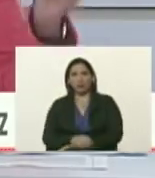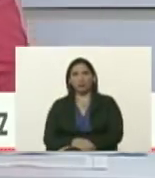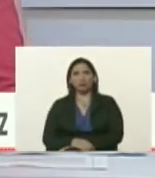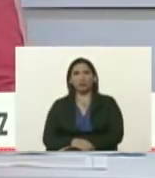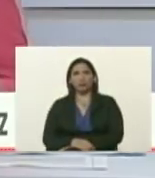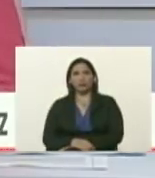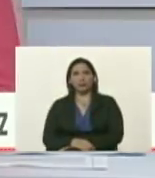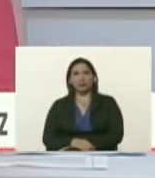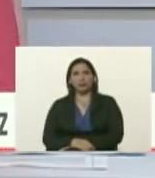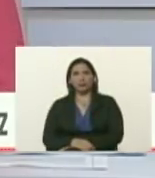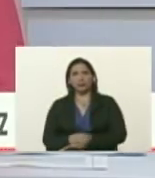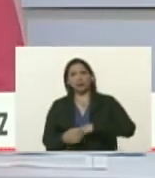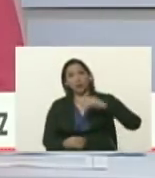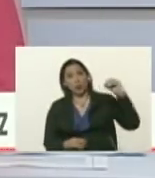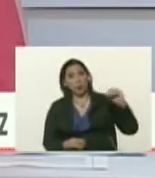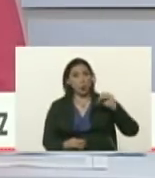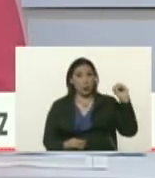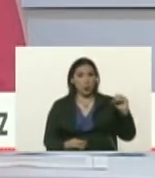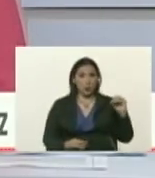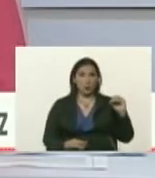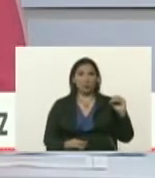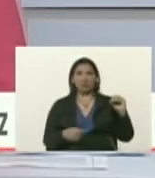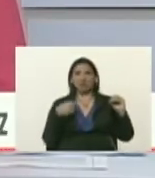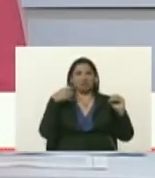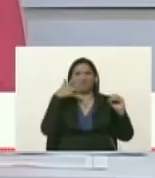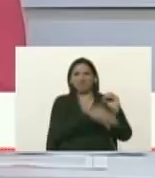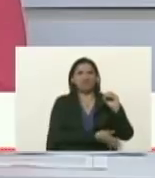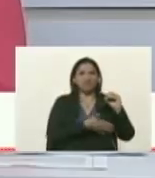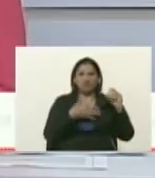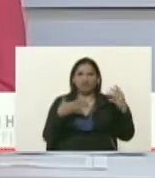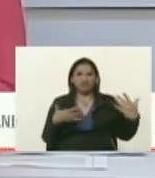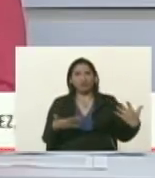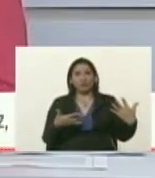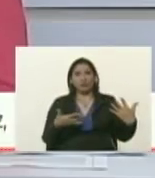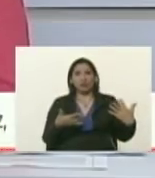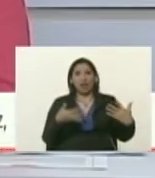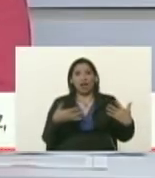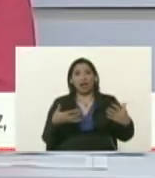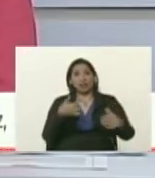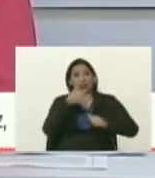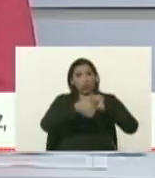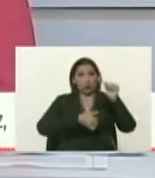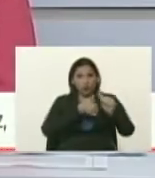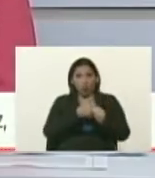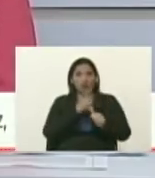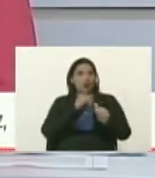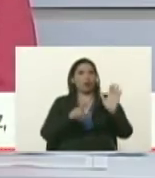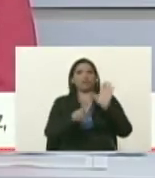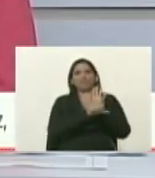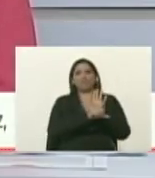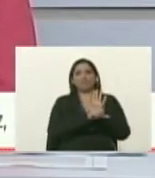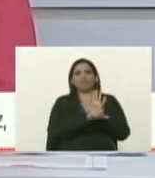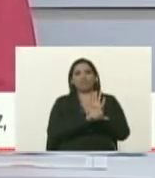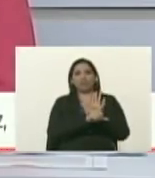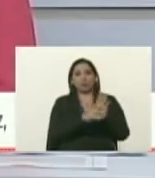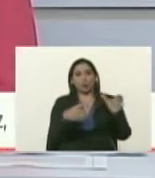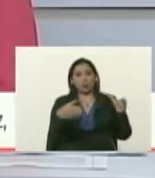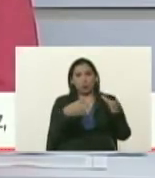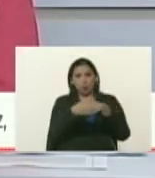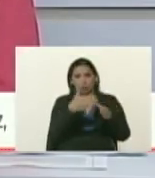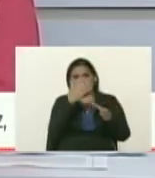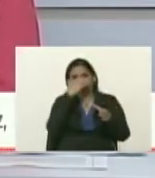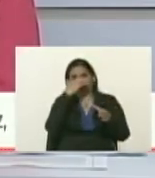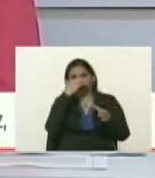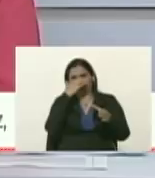En el extremo occidente, se había asociado ilícitamente a una organización